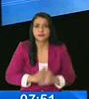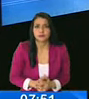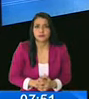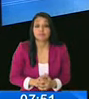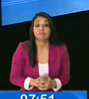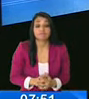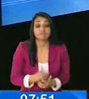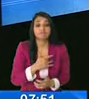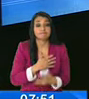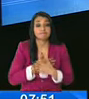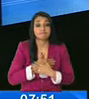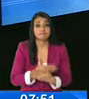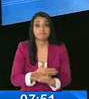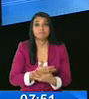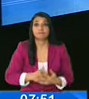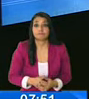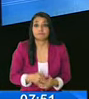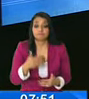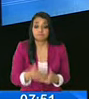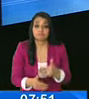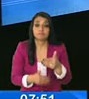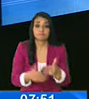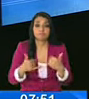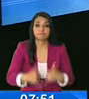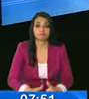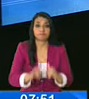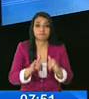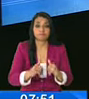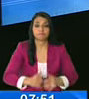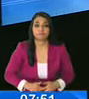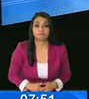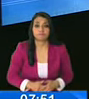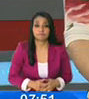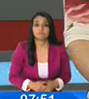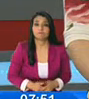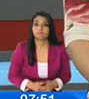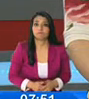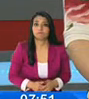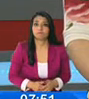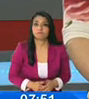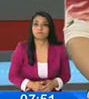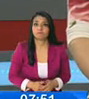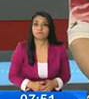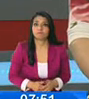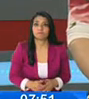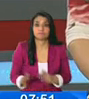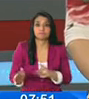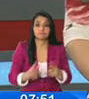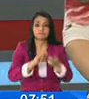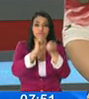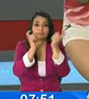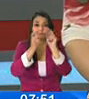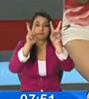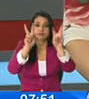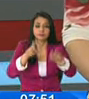que lamentablemente se ha ido desarrollando a lo largo de estas horas. Berito. Ahora cambiamos de